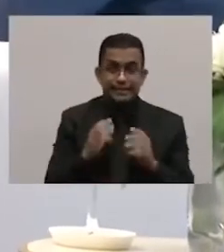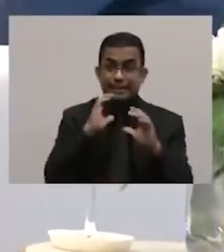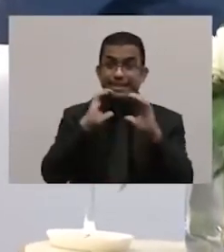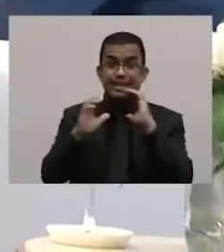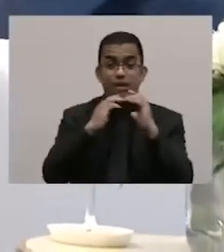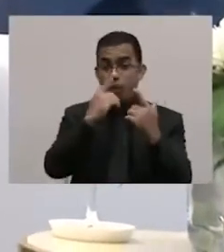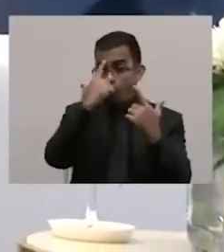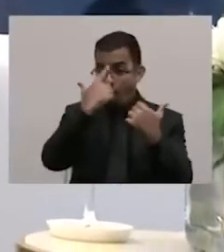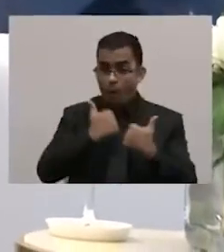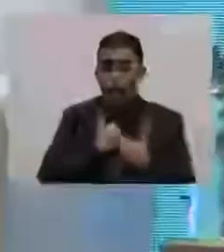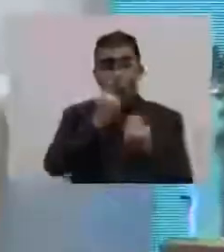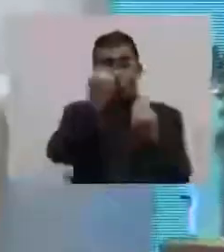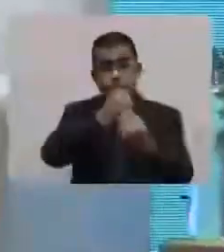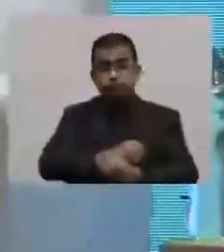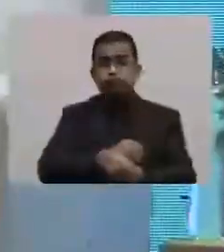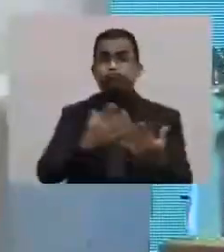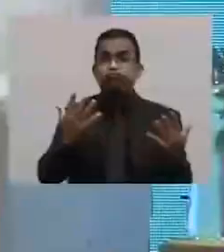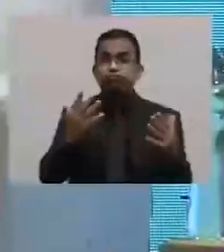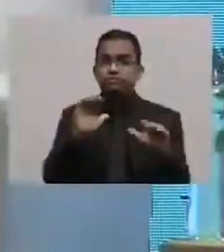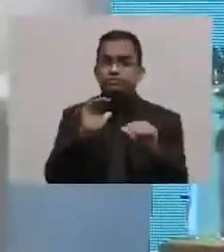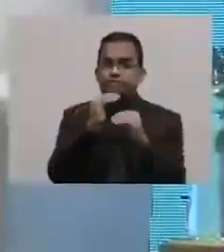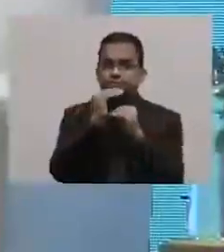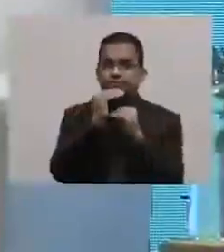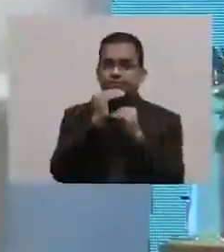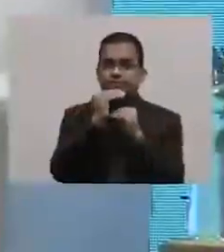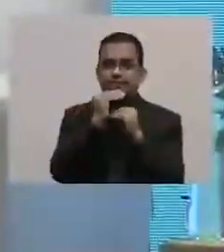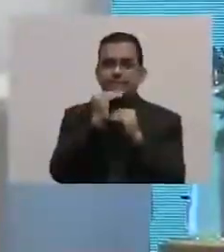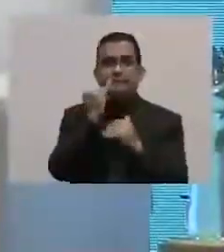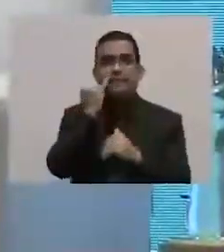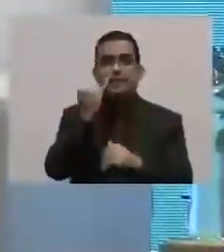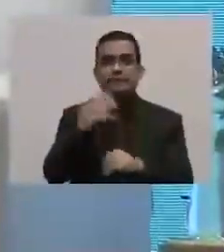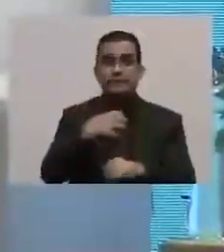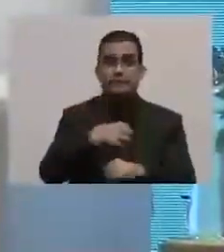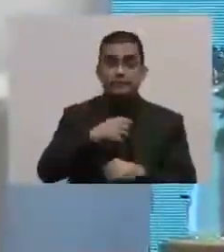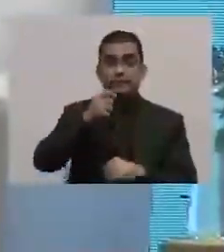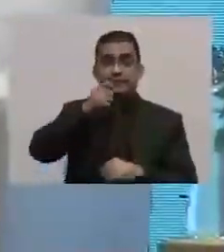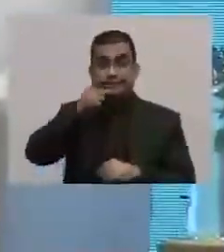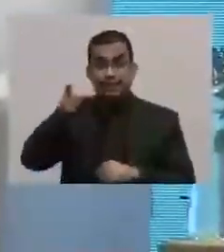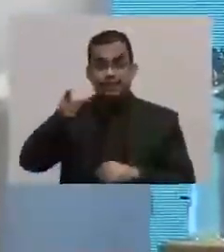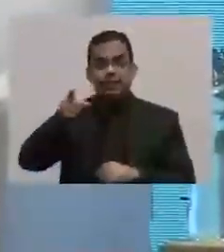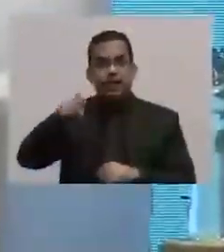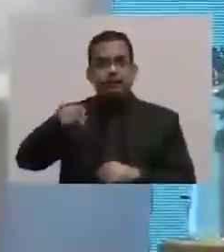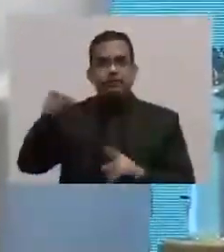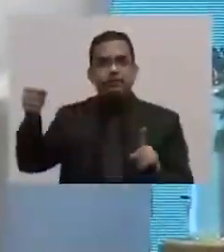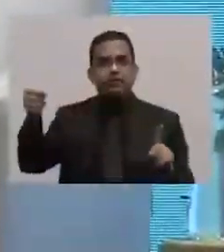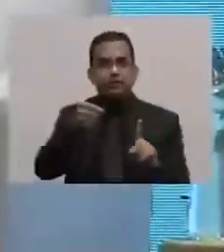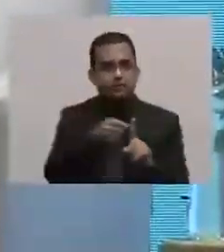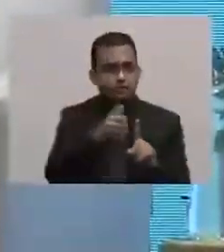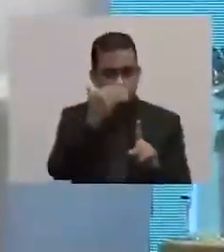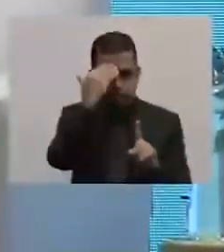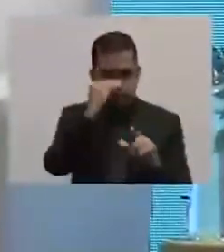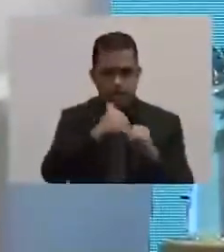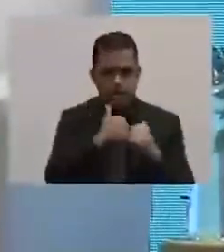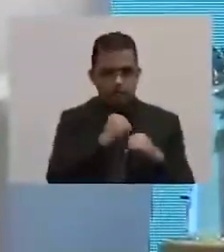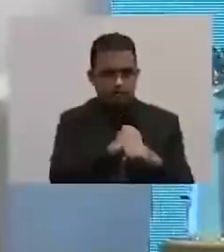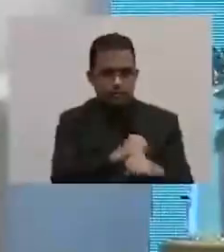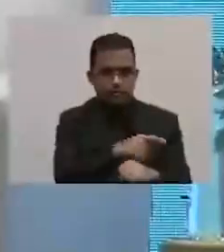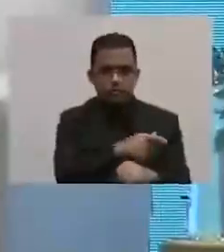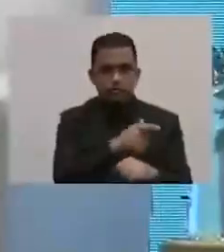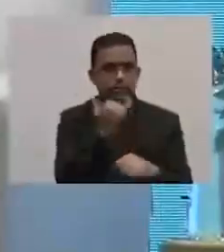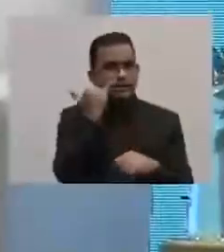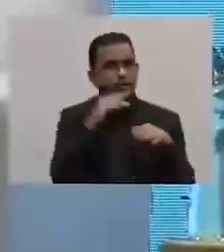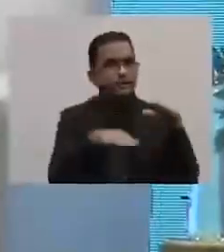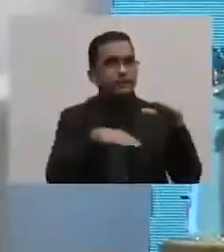Entonces, lo que estamos planteando en esa ley es que ante una demanda haya un proceso de conciliación para resolver